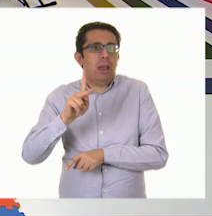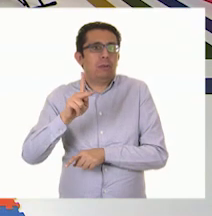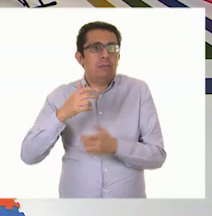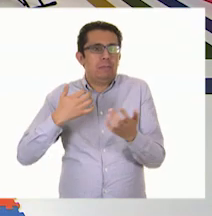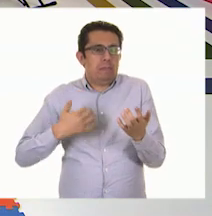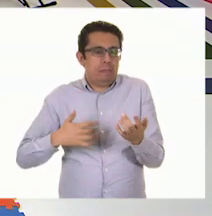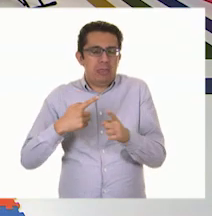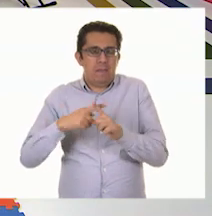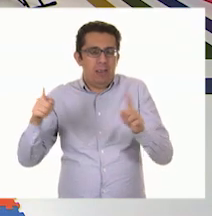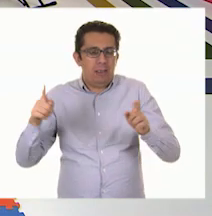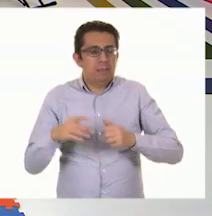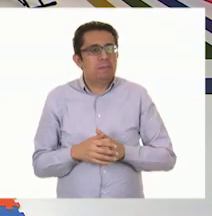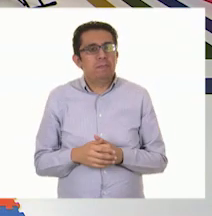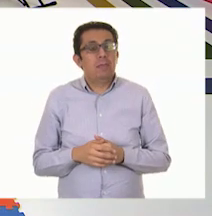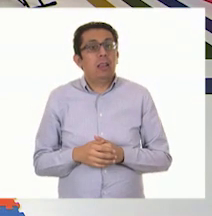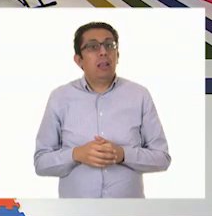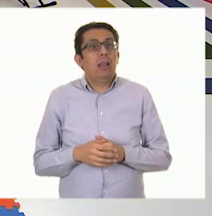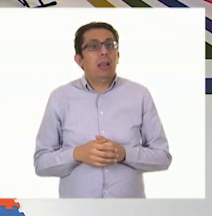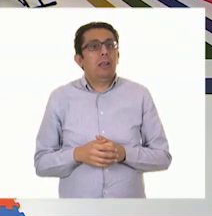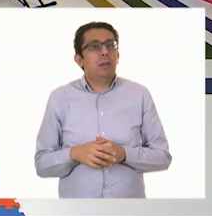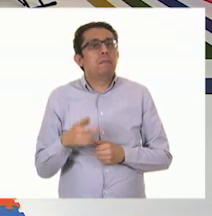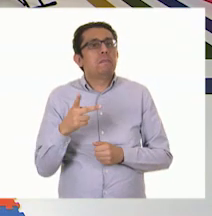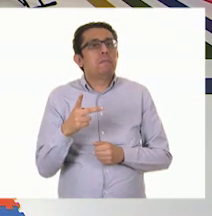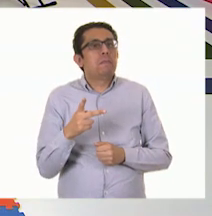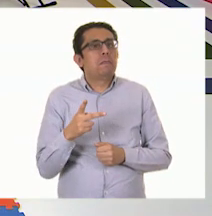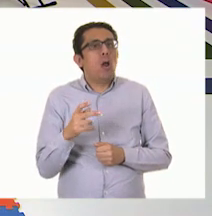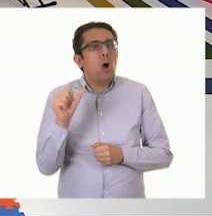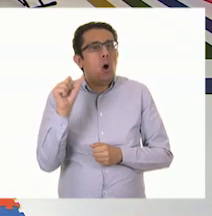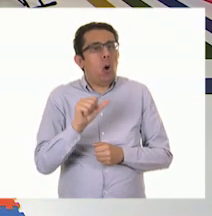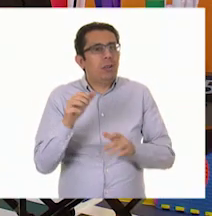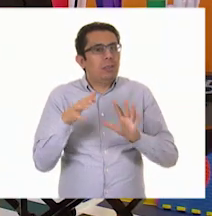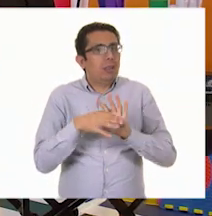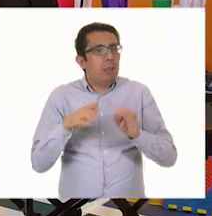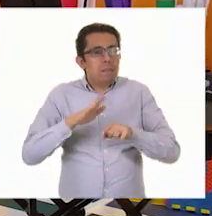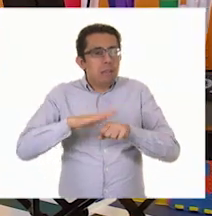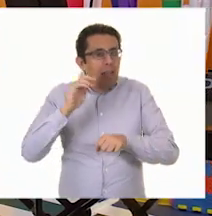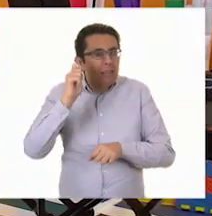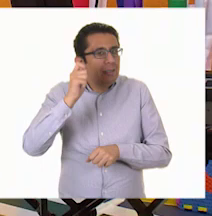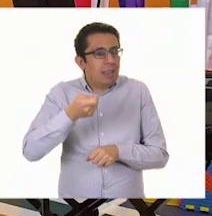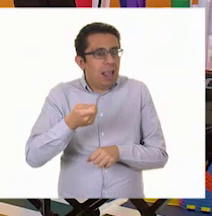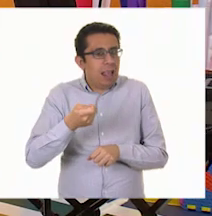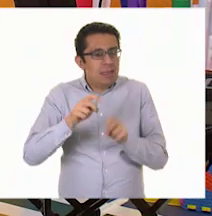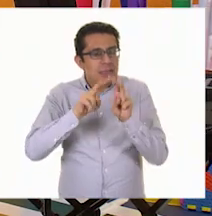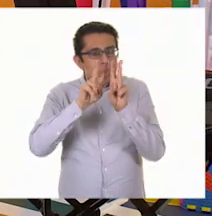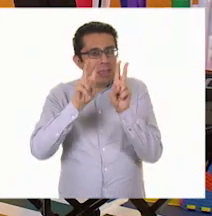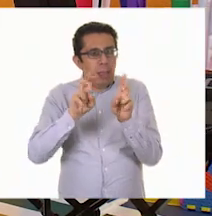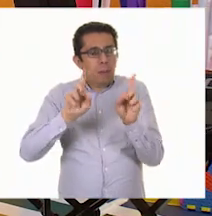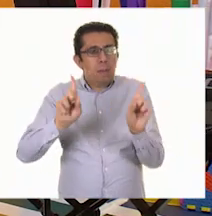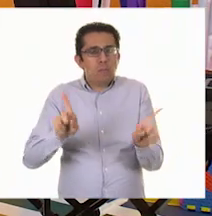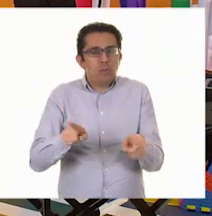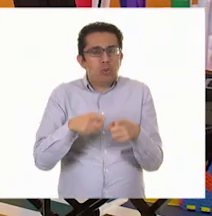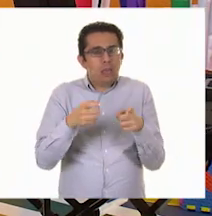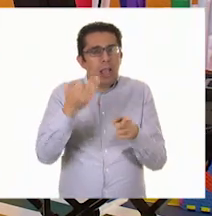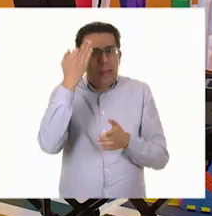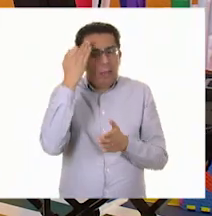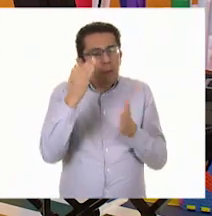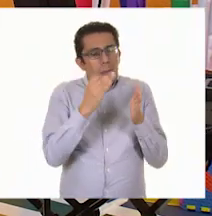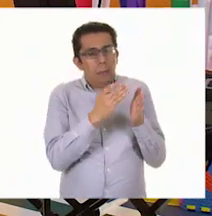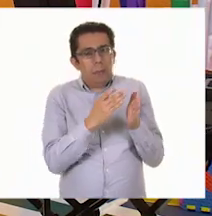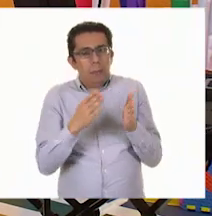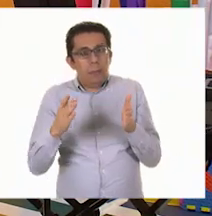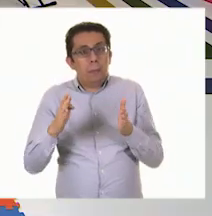correcto. Bueno, ¿y qué más nos vas a explicar el día de hoy acerca de la música de este barroco que tocaba